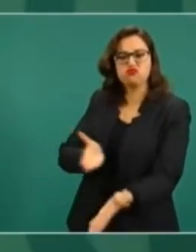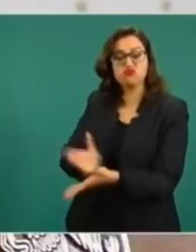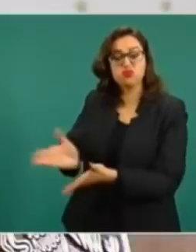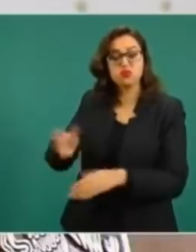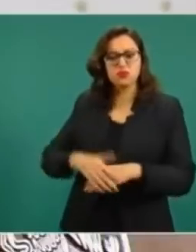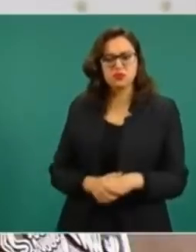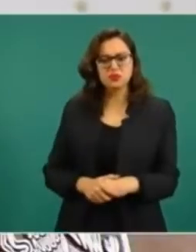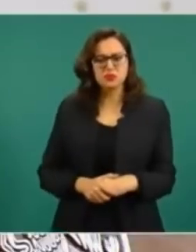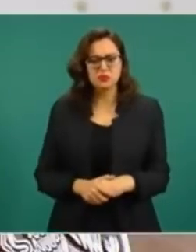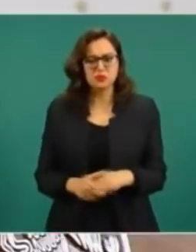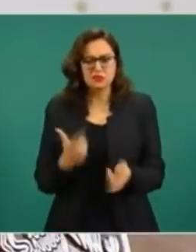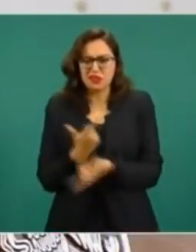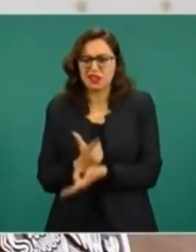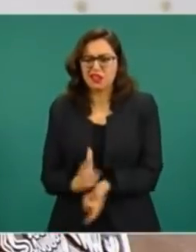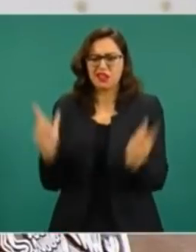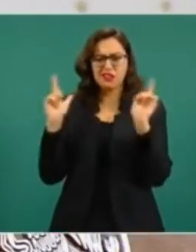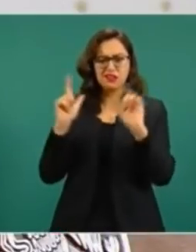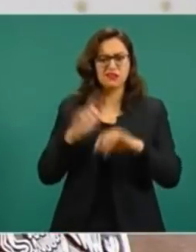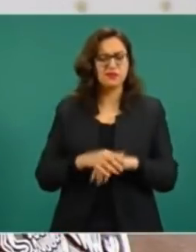de México,